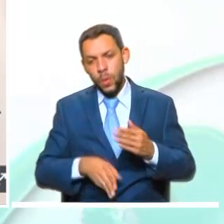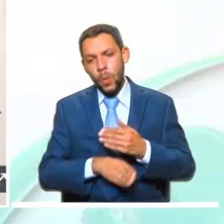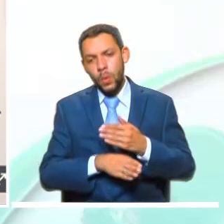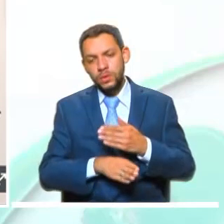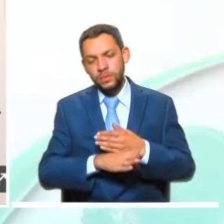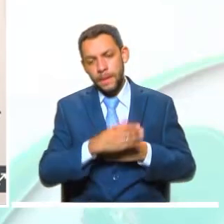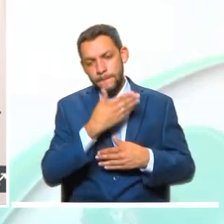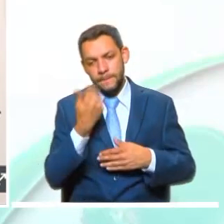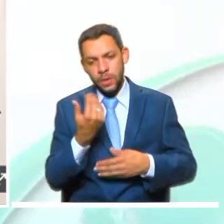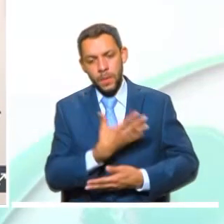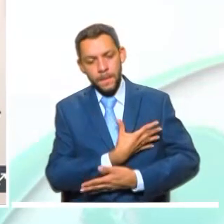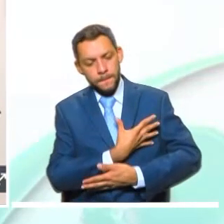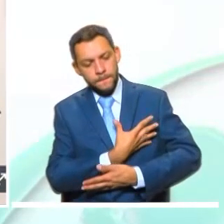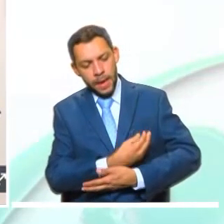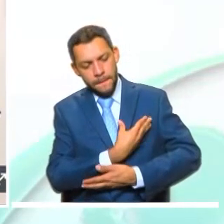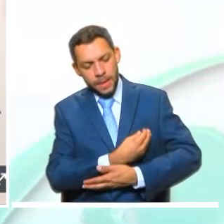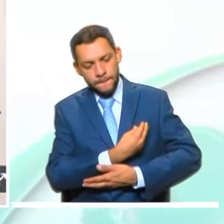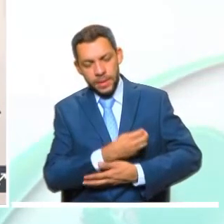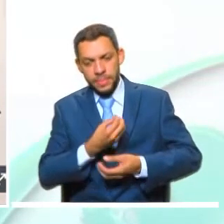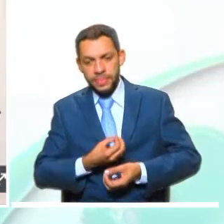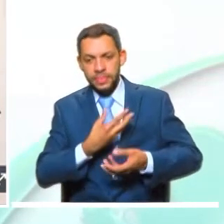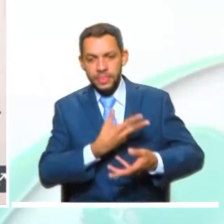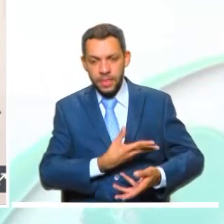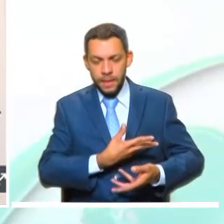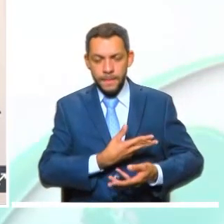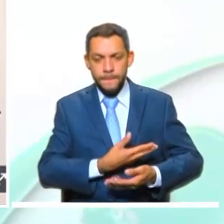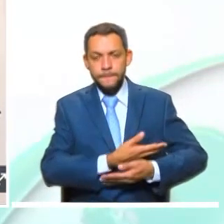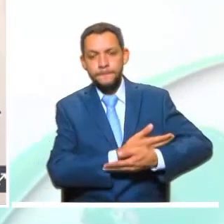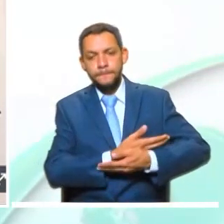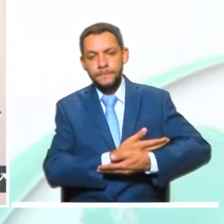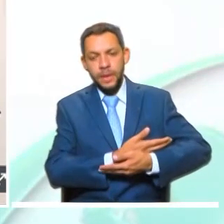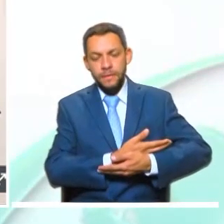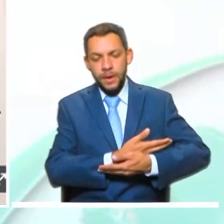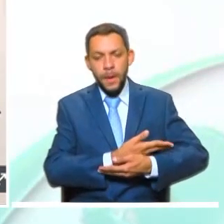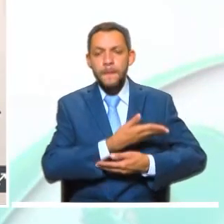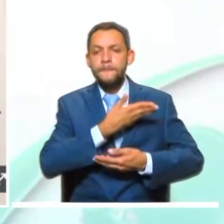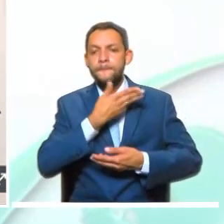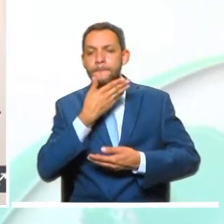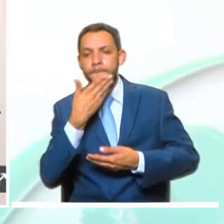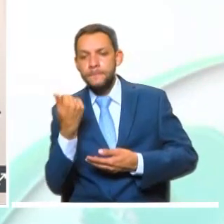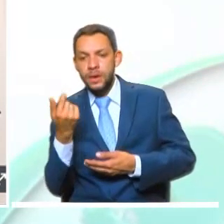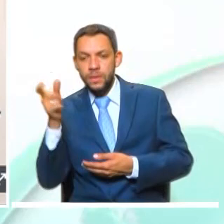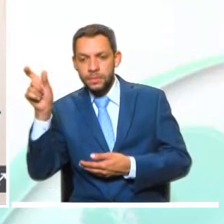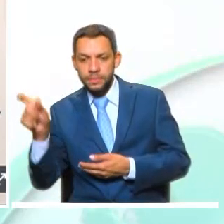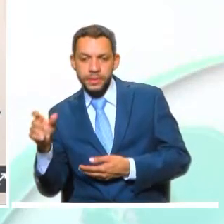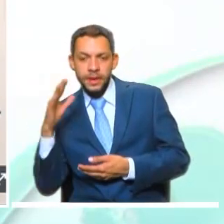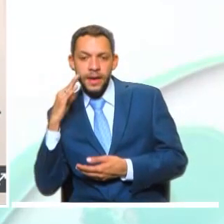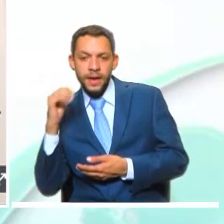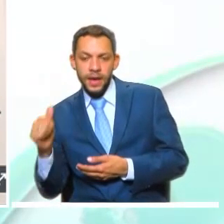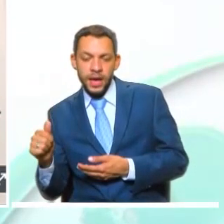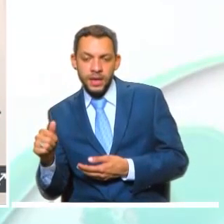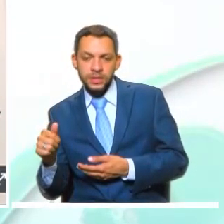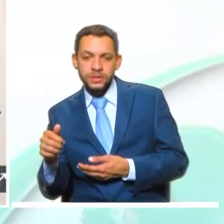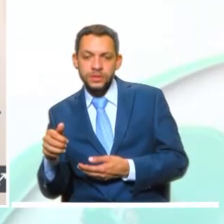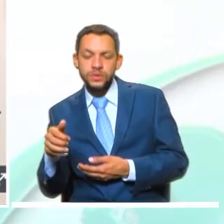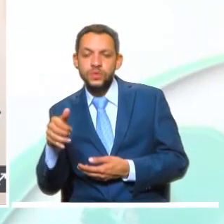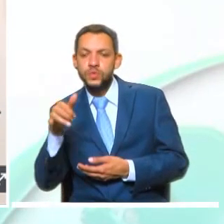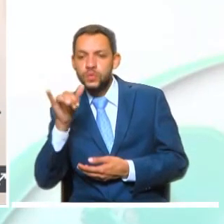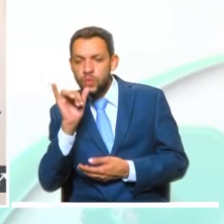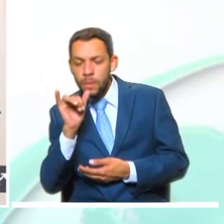por la importancia de la lactancia en el bebé y mejor darle sueros hay unos suelos